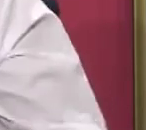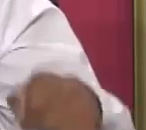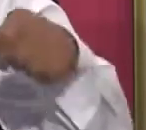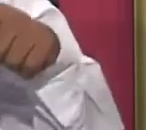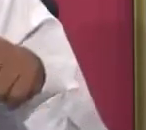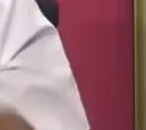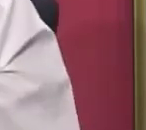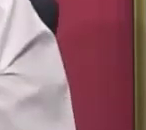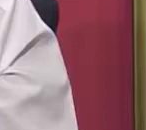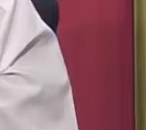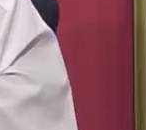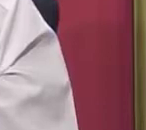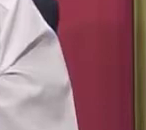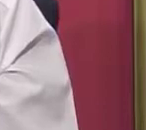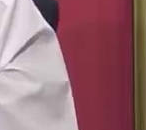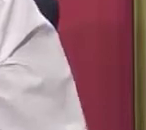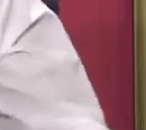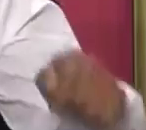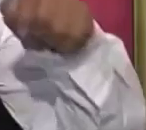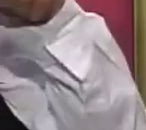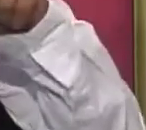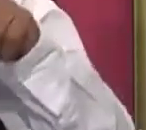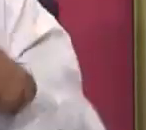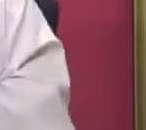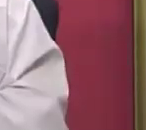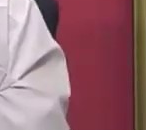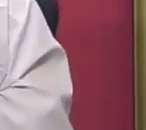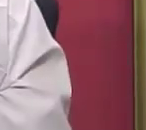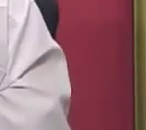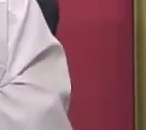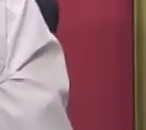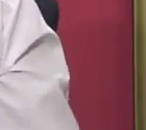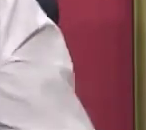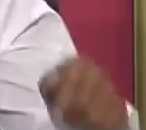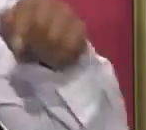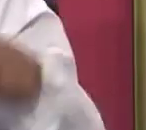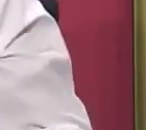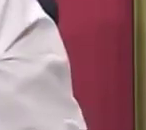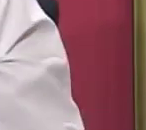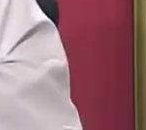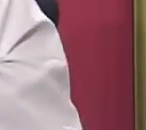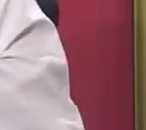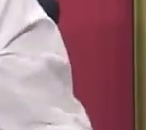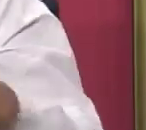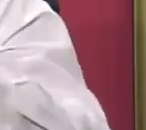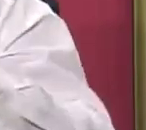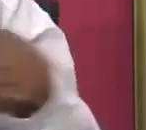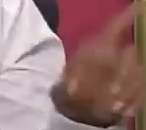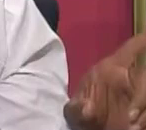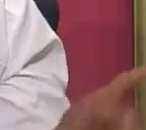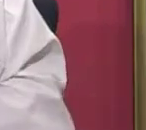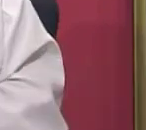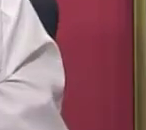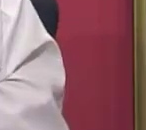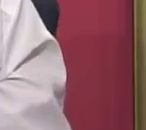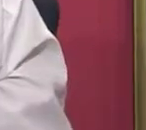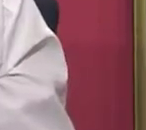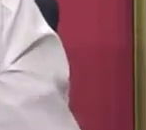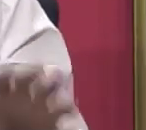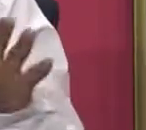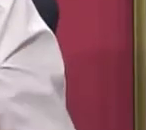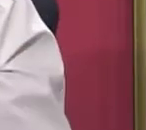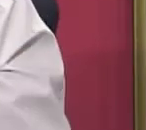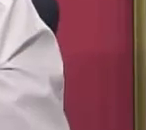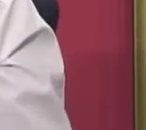pero vamos a honrar a nuestro Dios. Vamos a depender de Dios. Y el que depende de Dios no será jamás